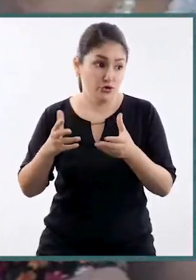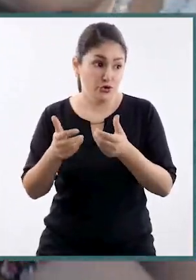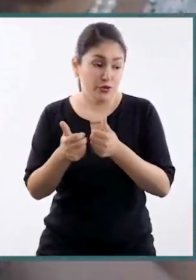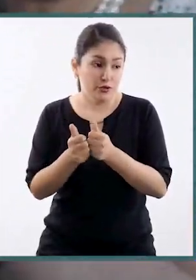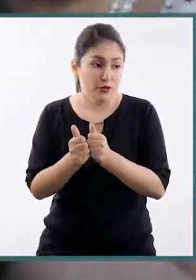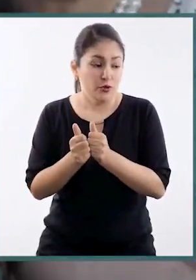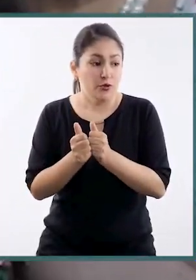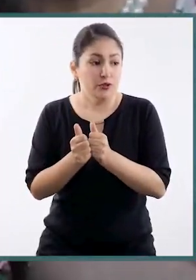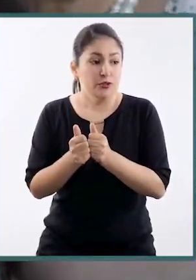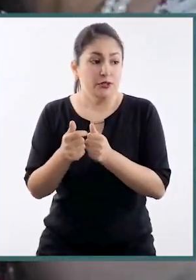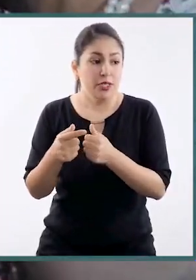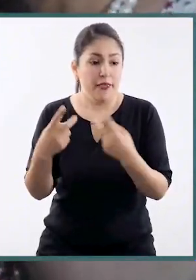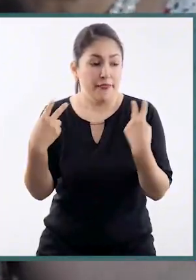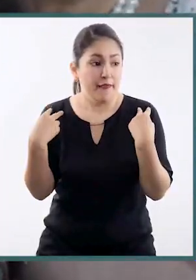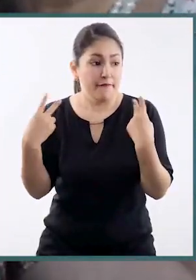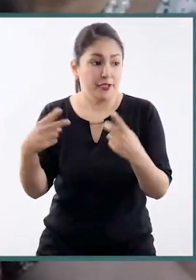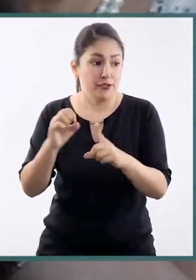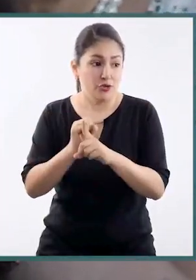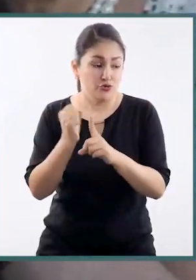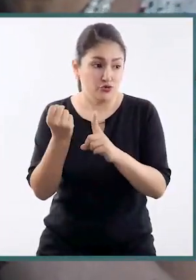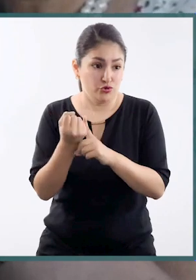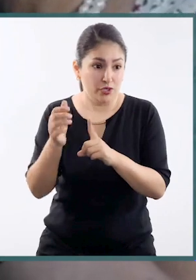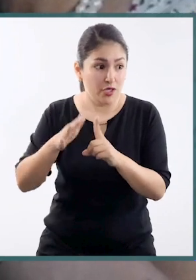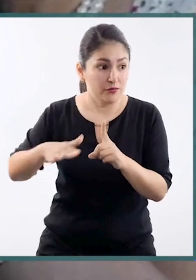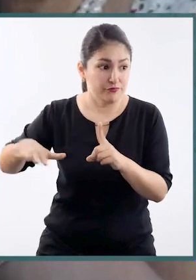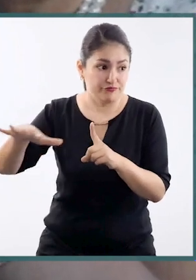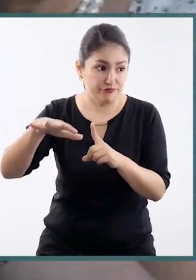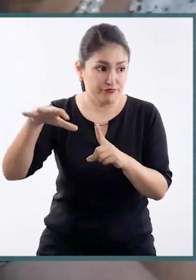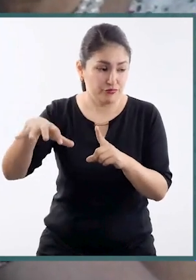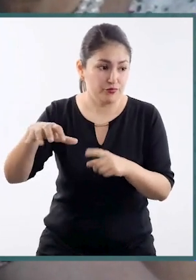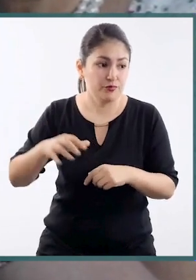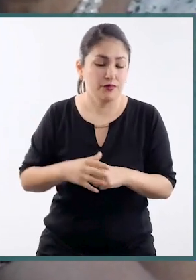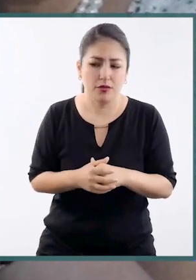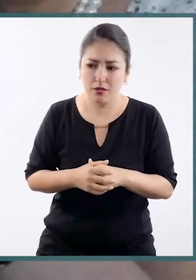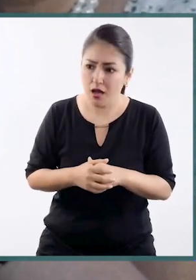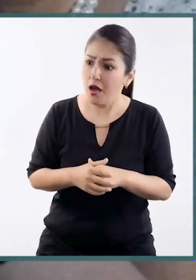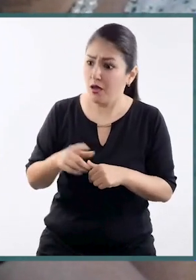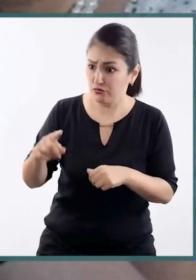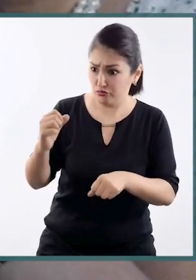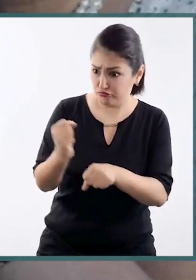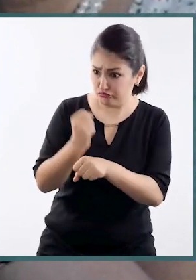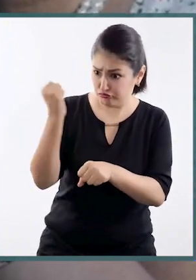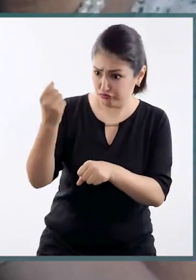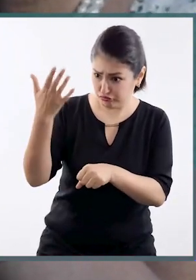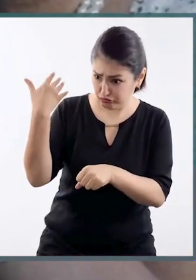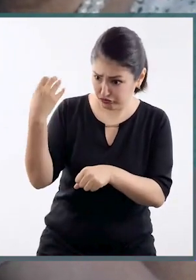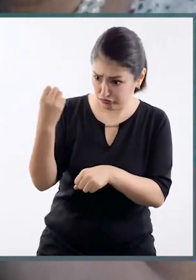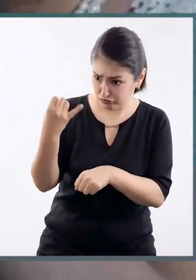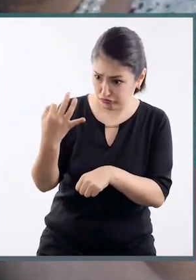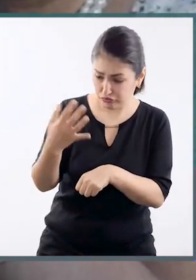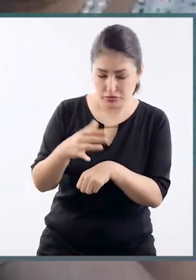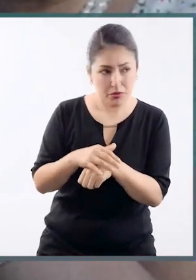de la Asociación de Defensa Social del Barrio Zaragoza, Puno de Tabisco. ¿Barrio campeón varias veces?